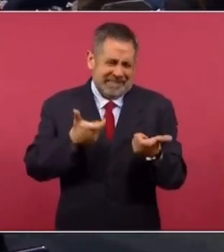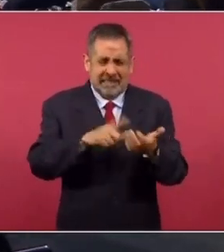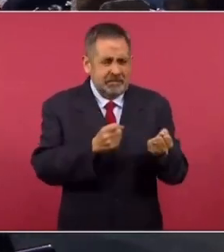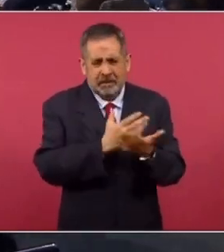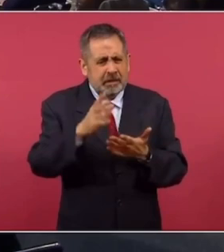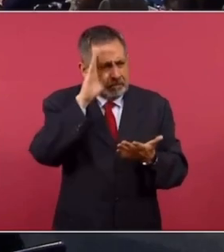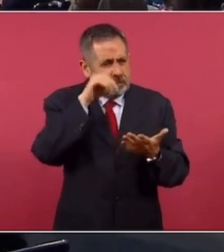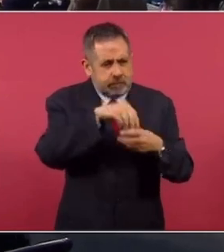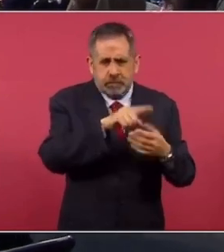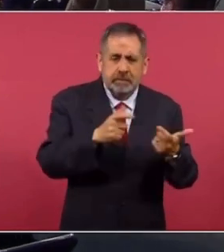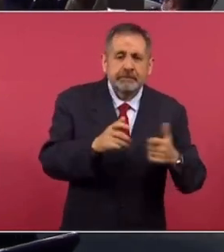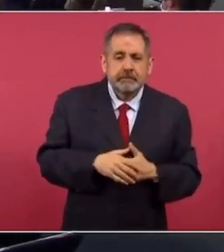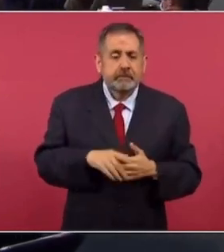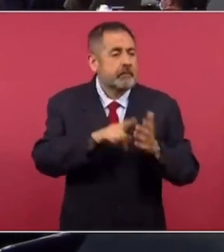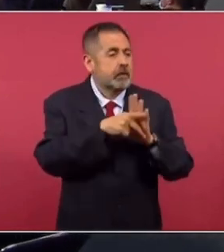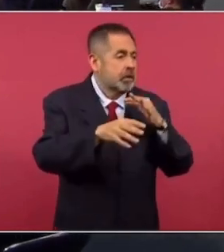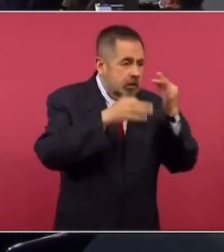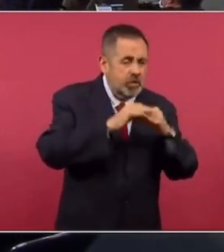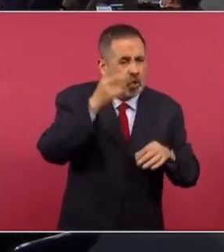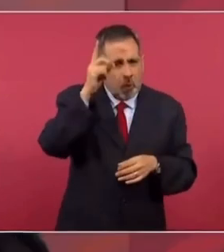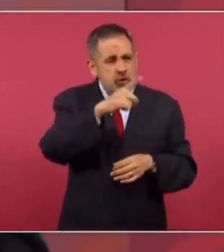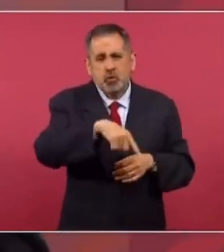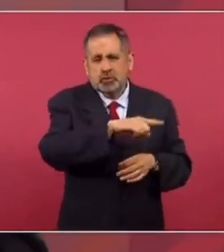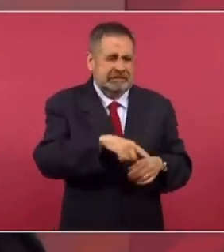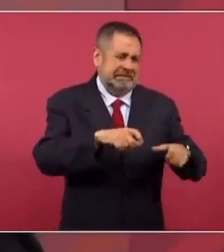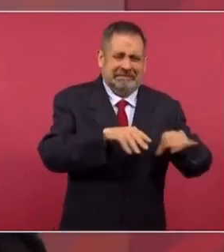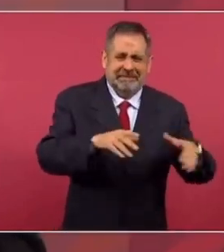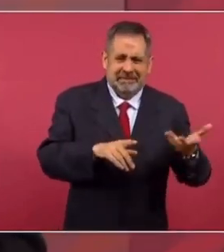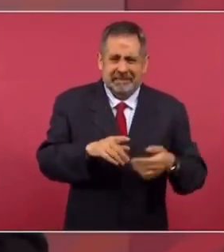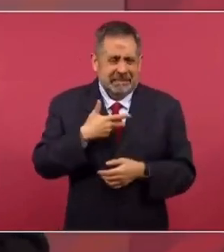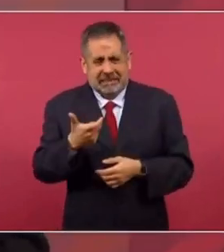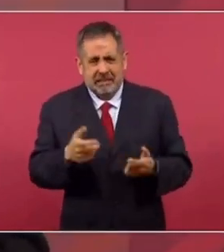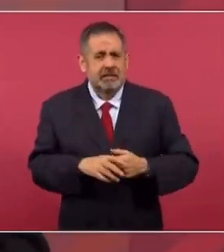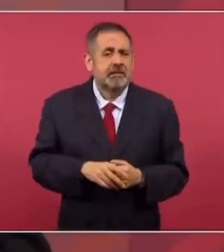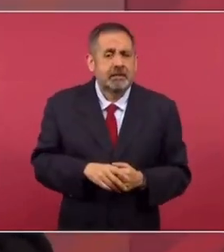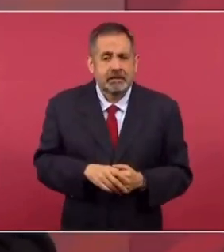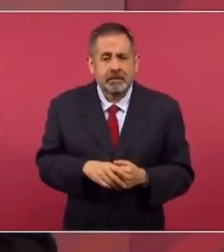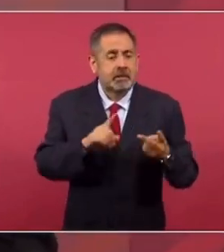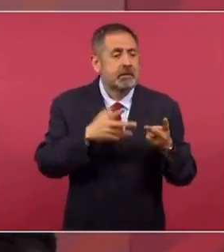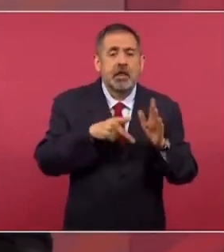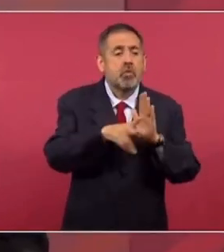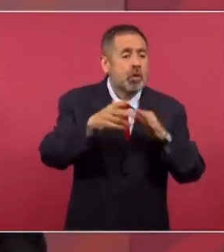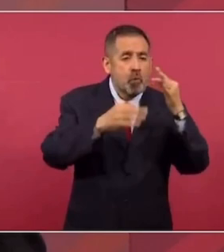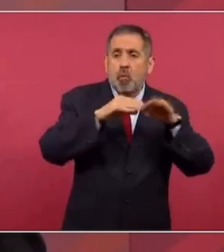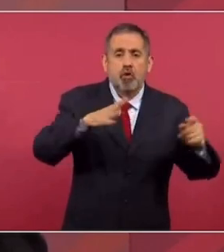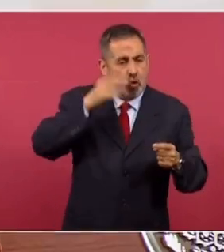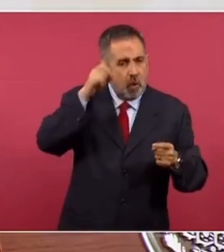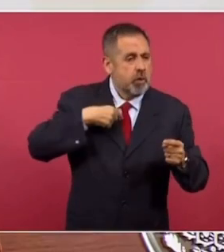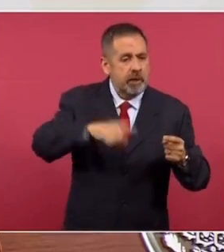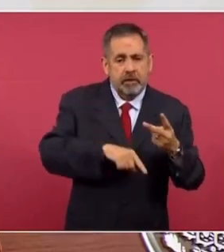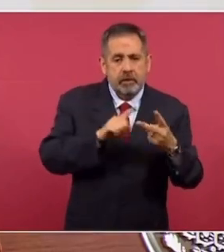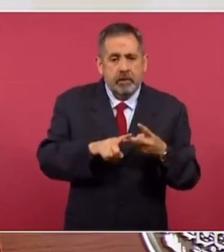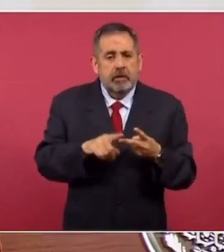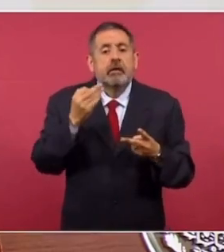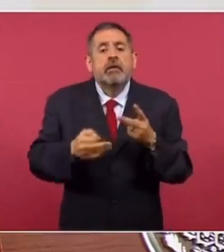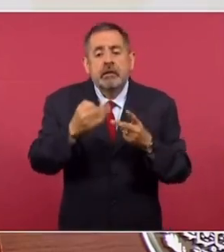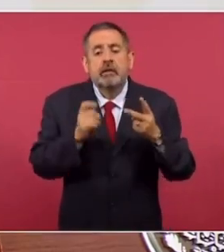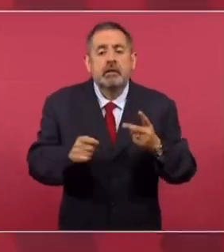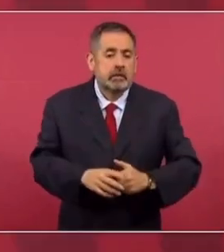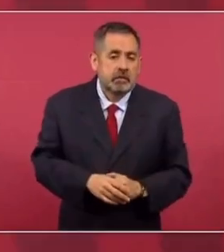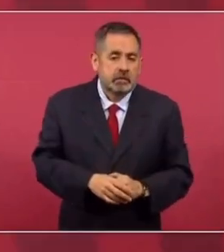bastante. Tienen los medios de información. Tienen dinero. Tienen los medios de información. Nada más le falta